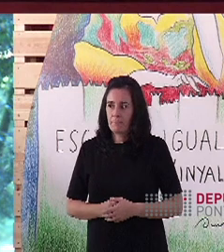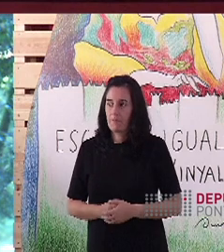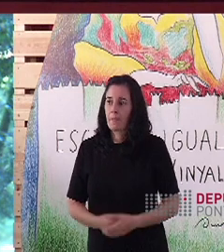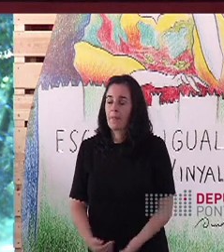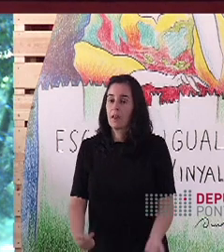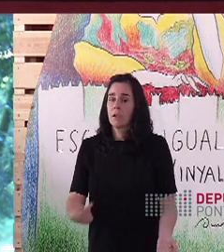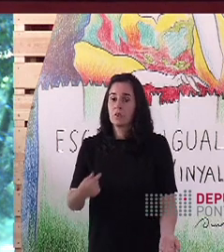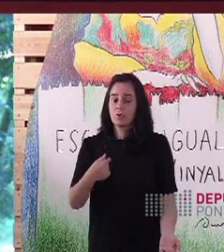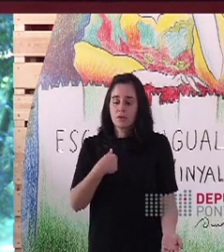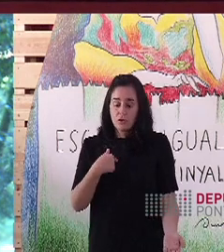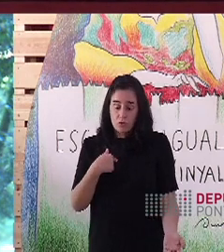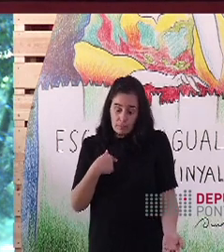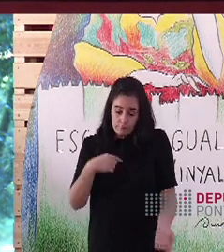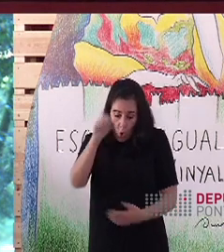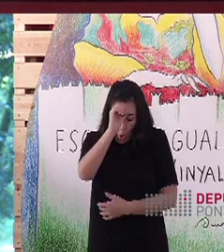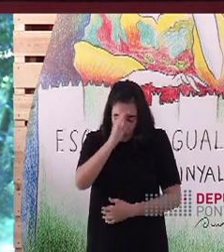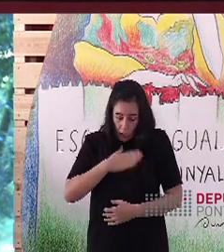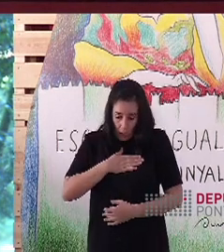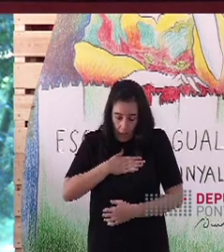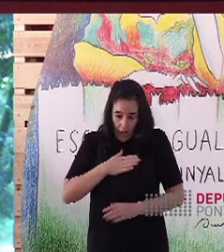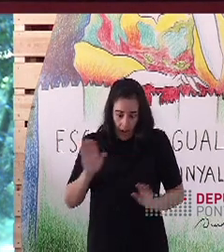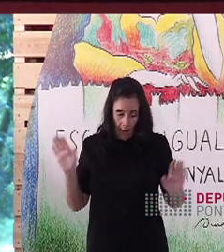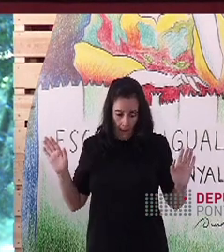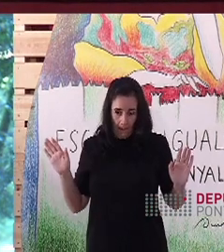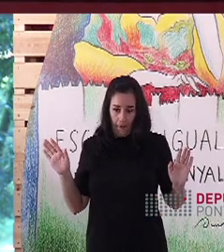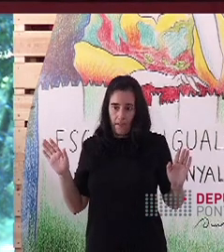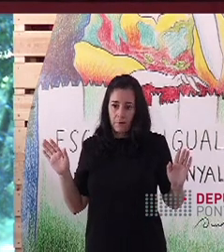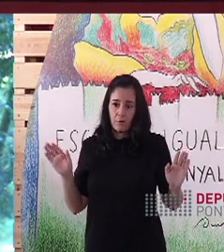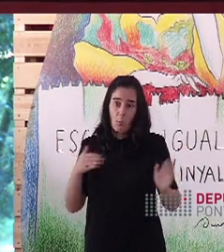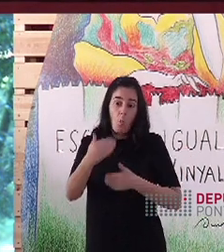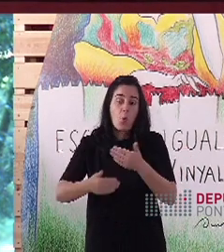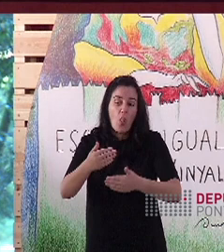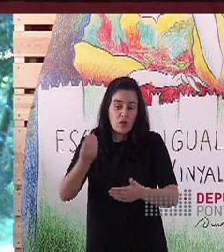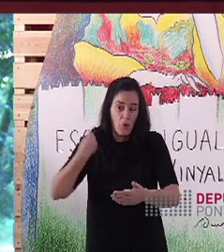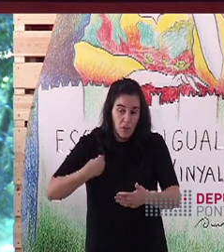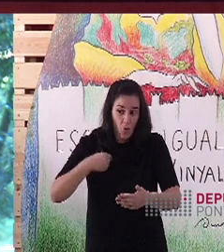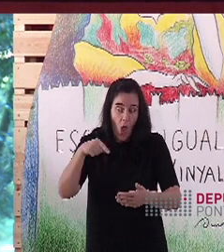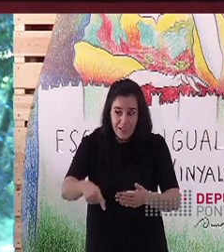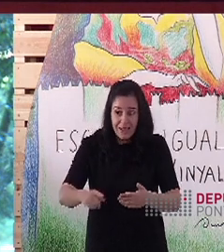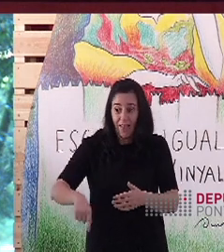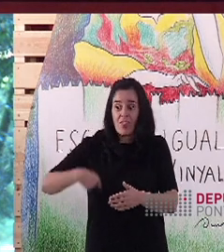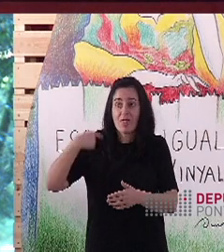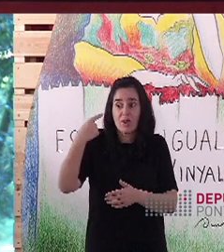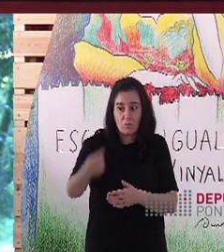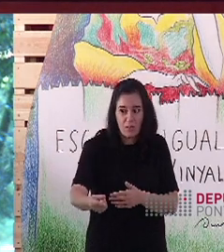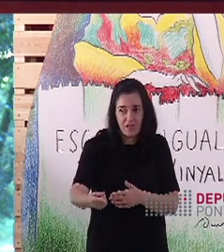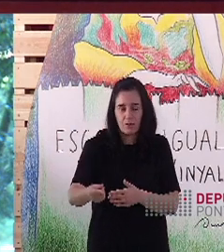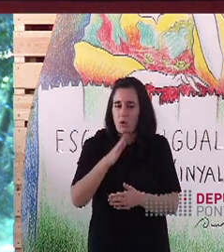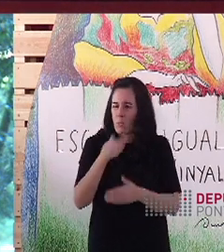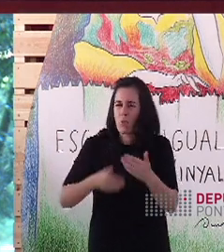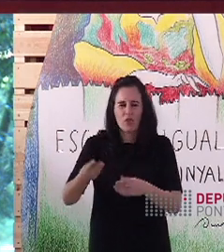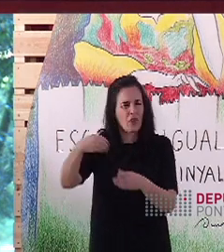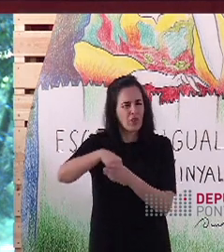Yo, ¿qué lectura hago después de este proceso, que ha sido un proceso que ha manejado unos niveles altísimos de